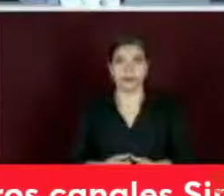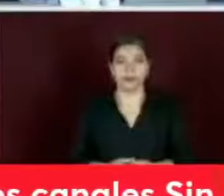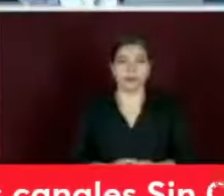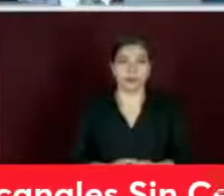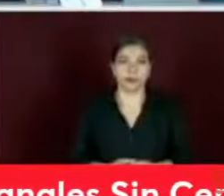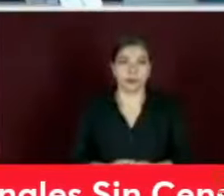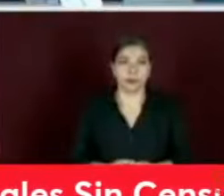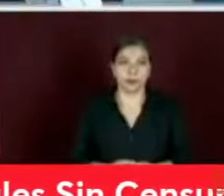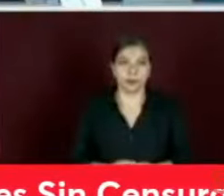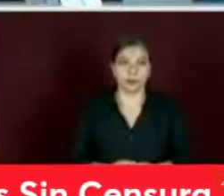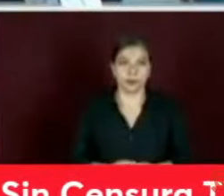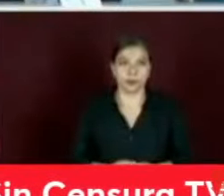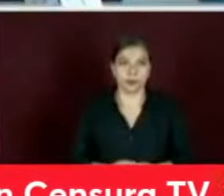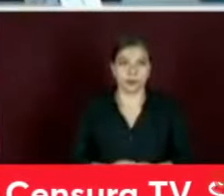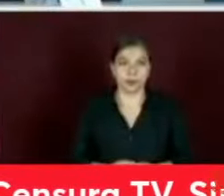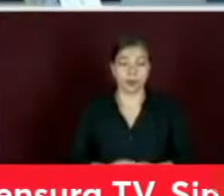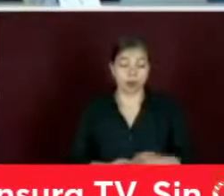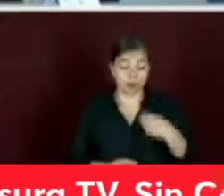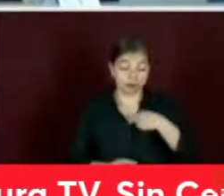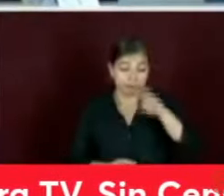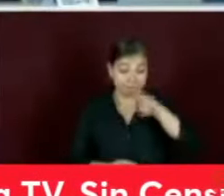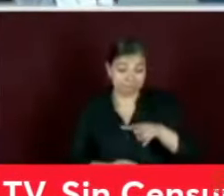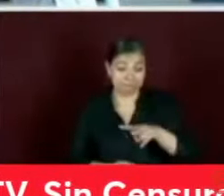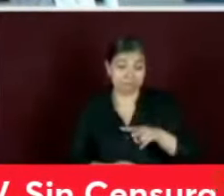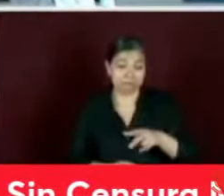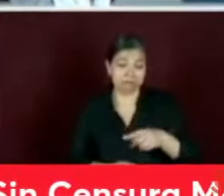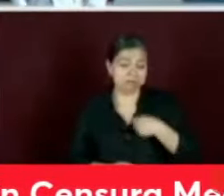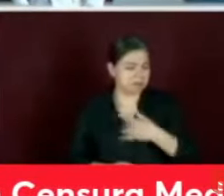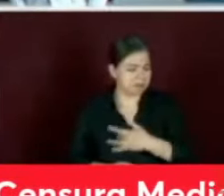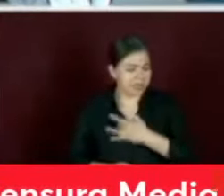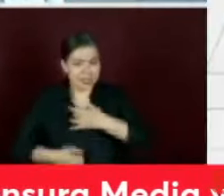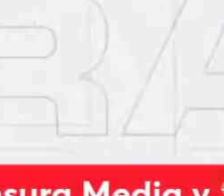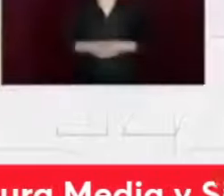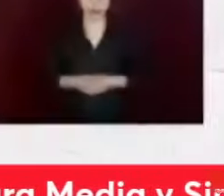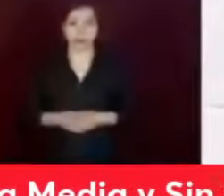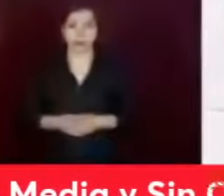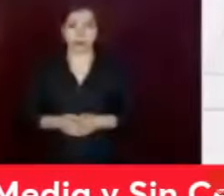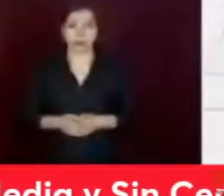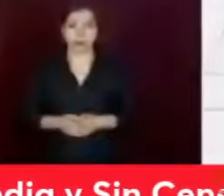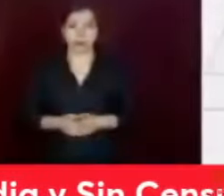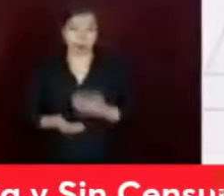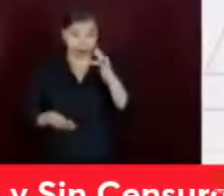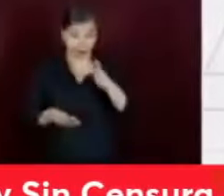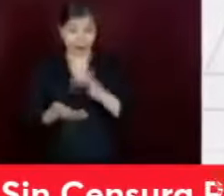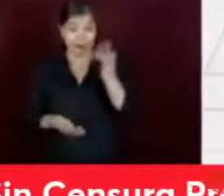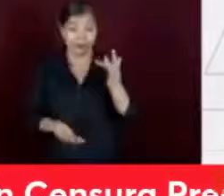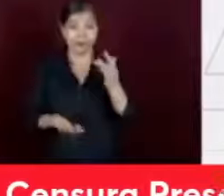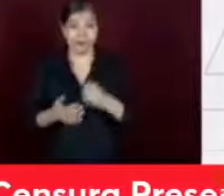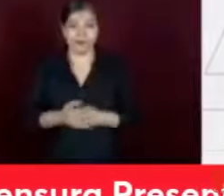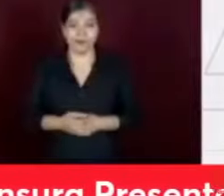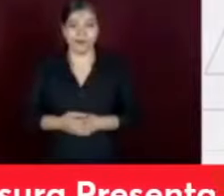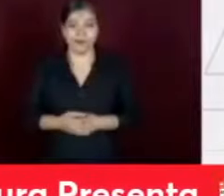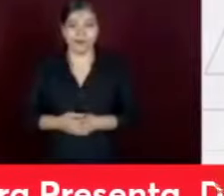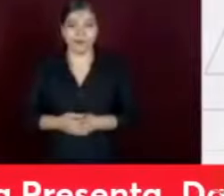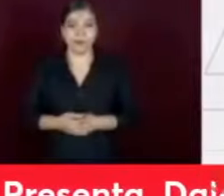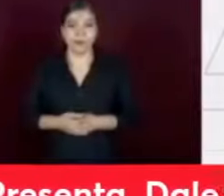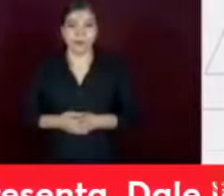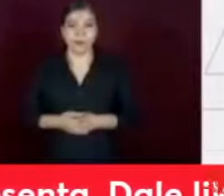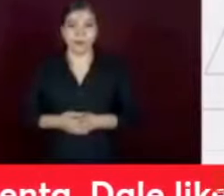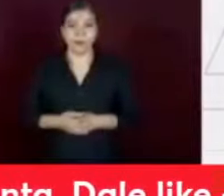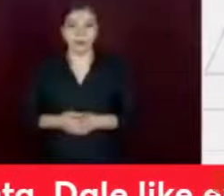capitalino, les guste o no a los conservas. Miren nada más. Gracias.